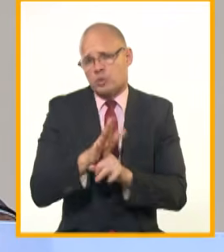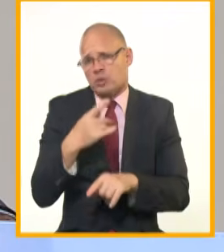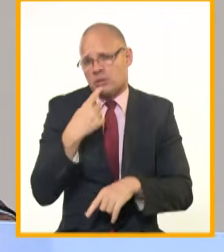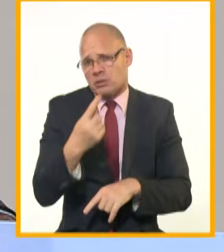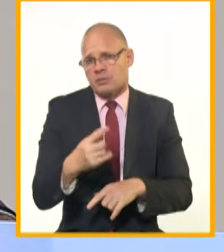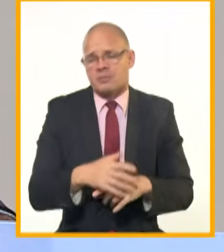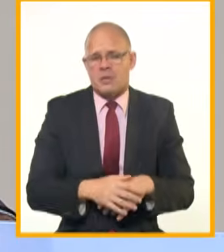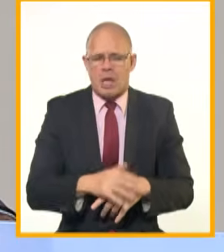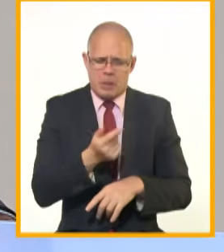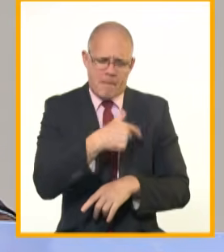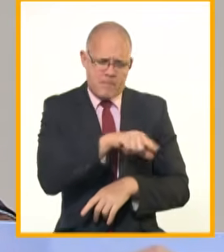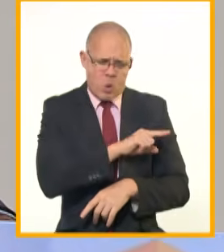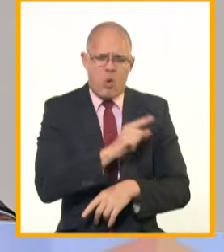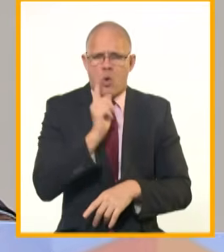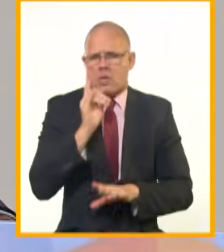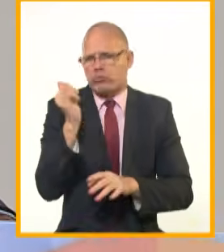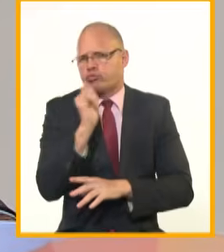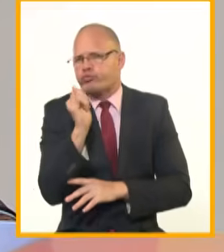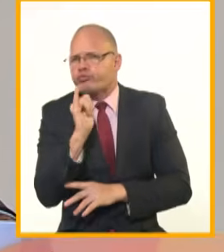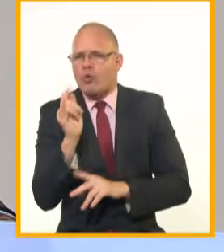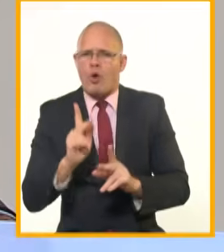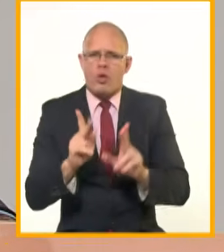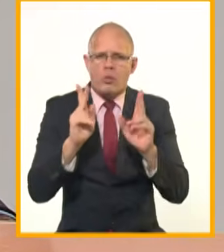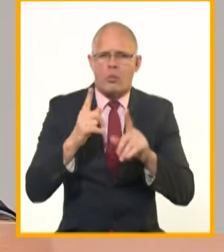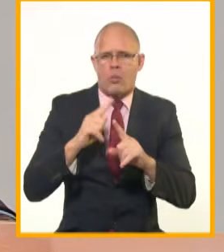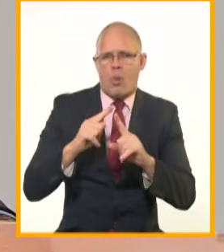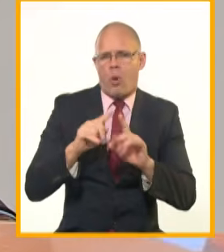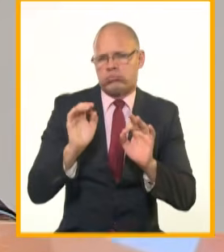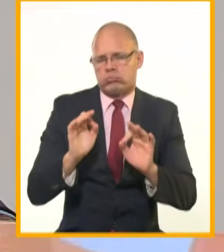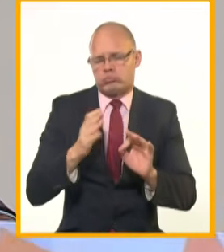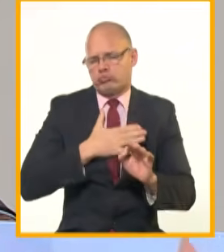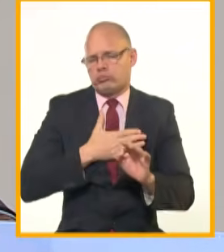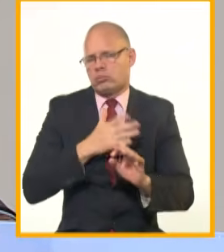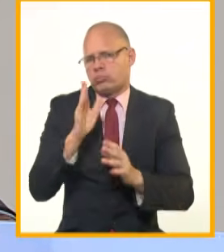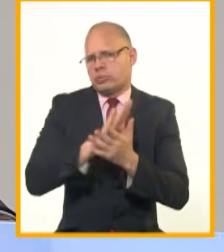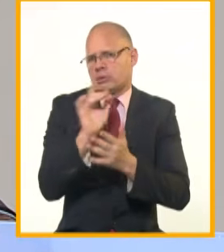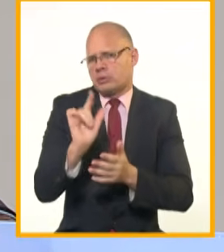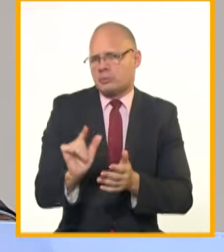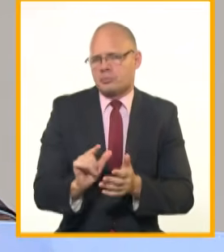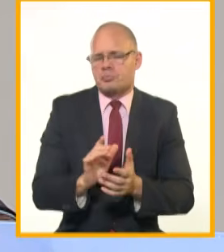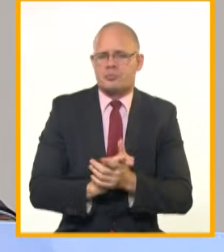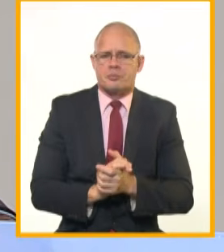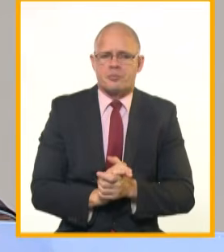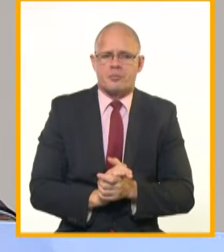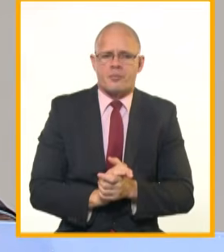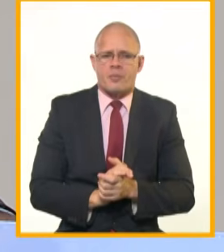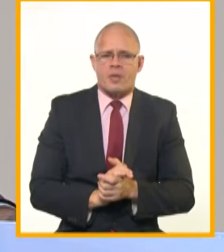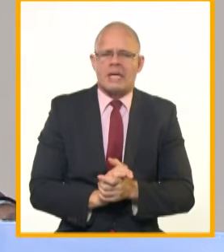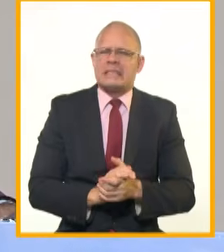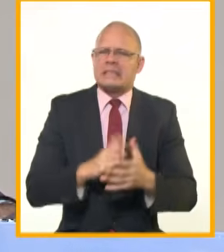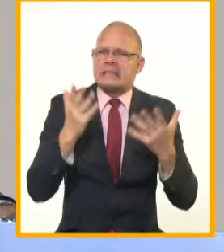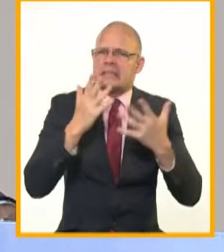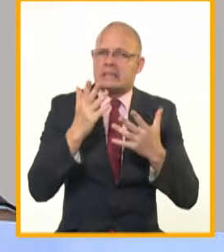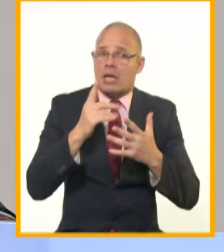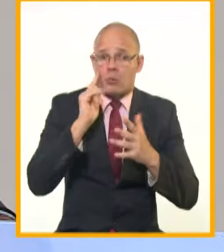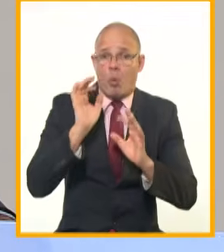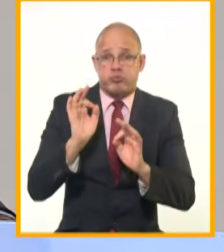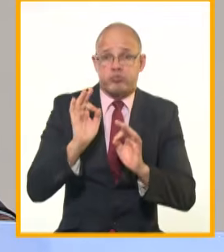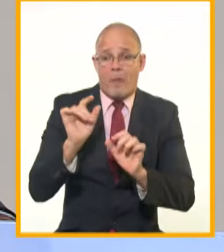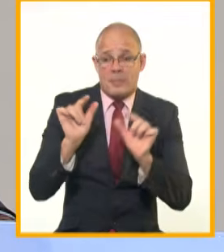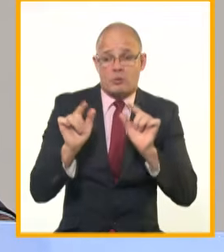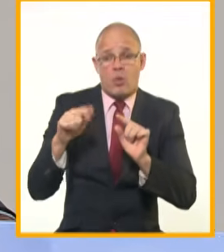un documental por productores de Mayabeque. Productores del documental fueron mayabequenses